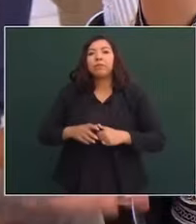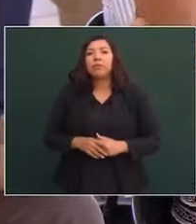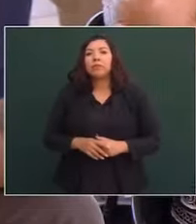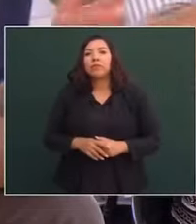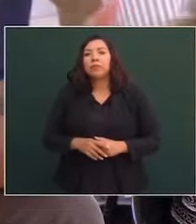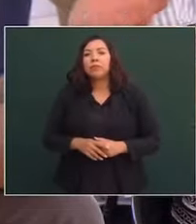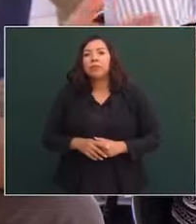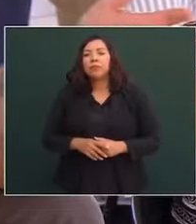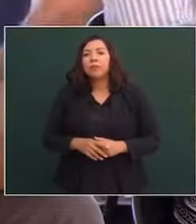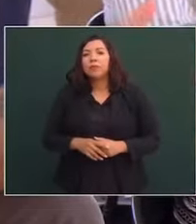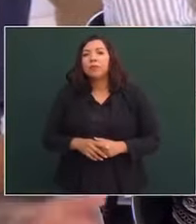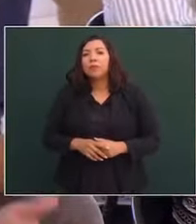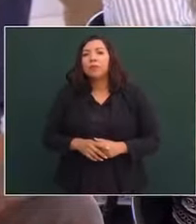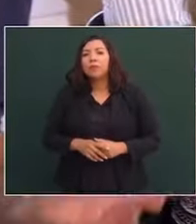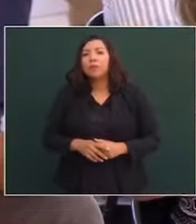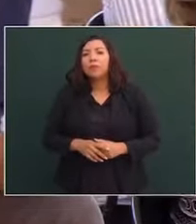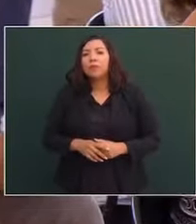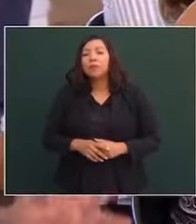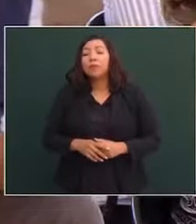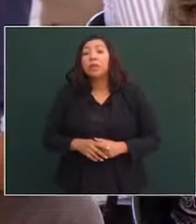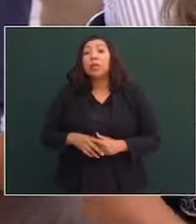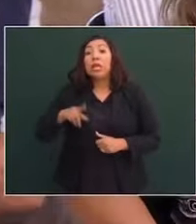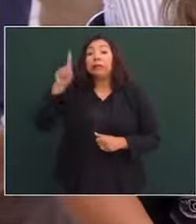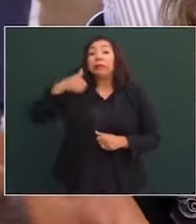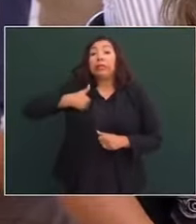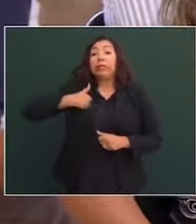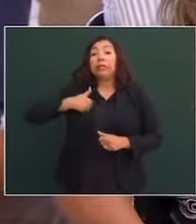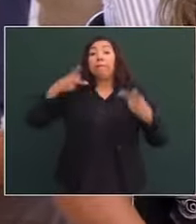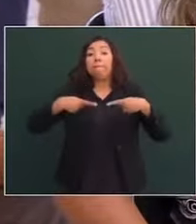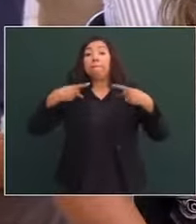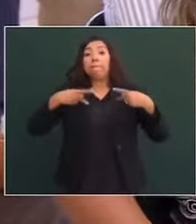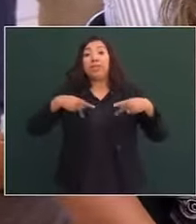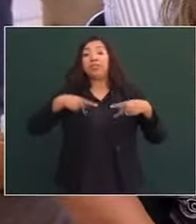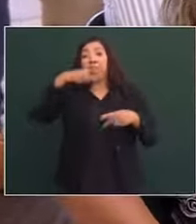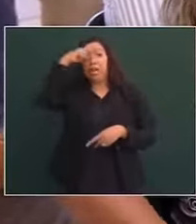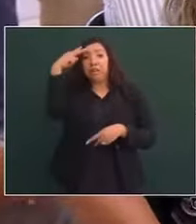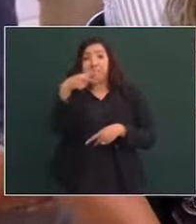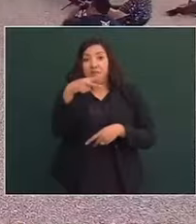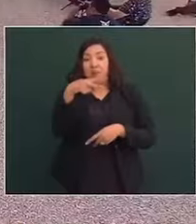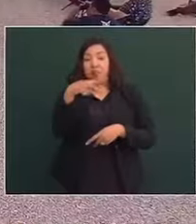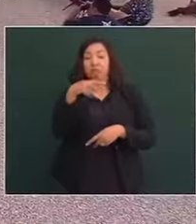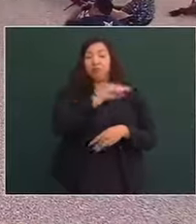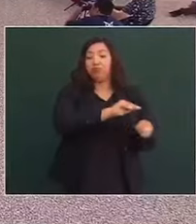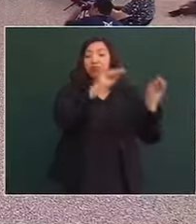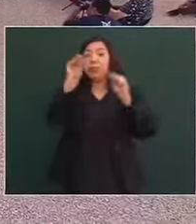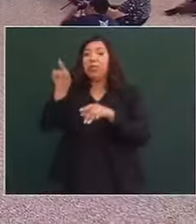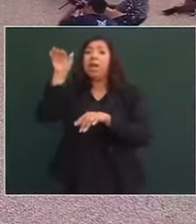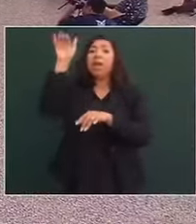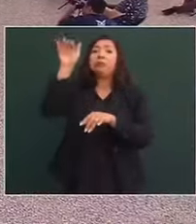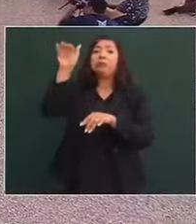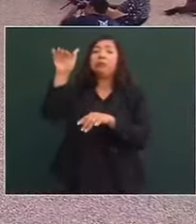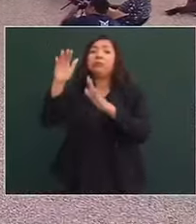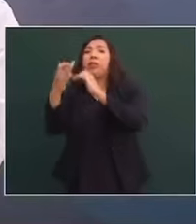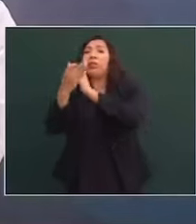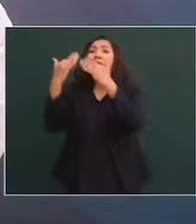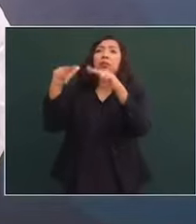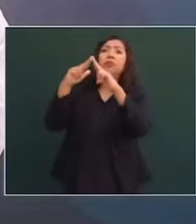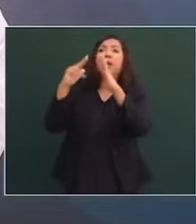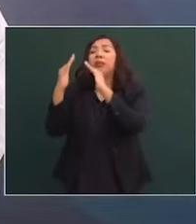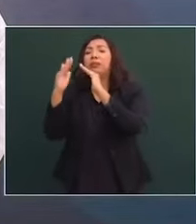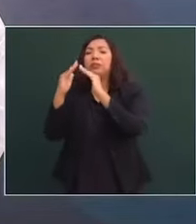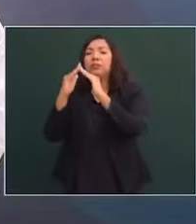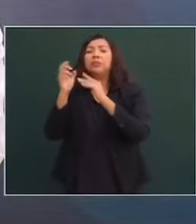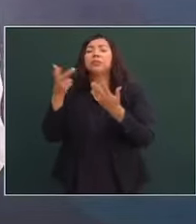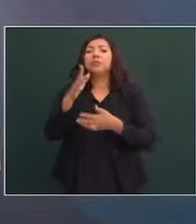conocimiento si la ola de altos bueno la ola de solicitudes de asilo de mexicanos en Canadá sí está ligada el crimen organizado o no No este eh